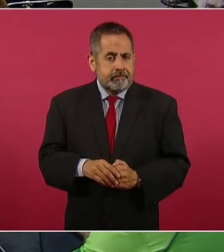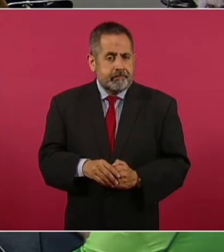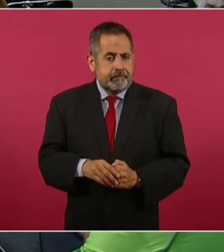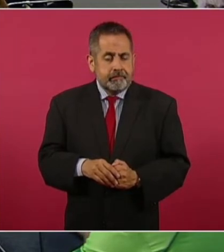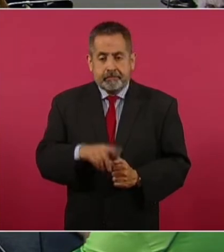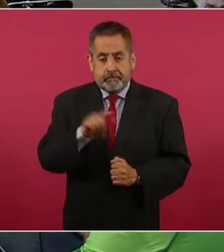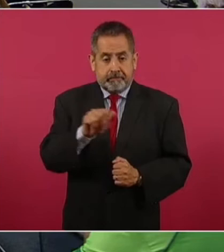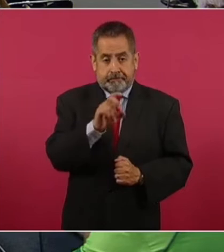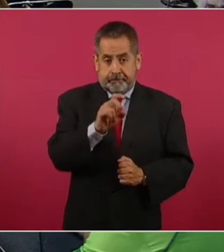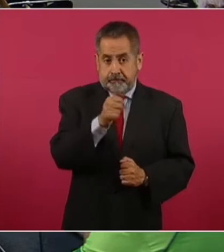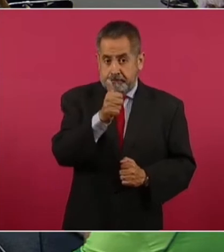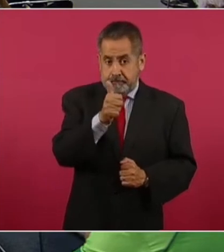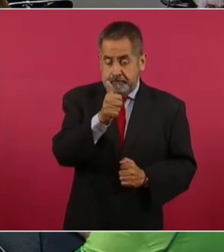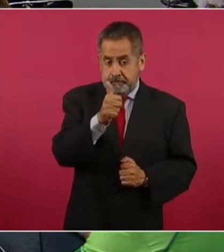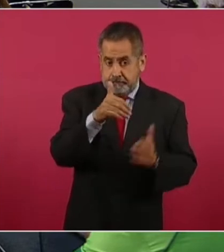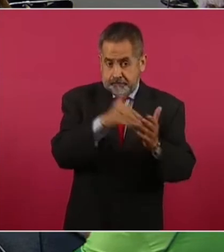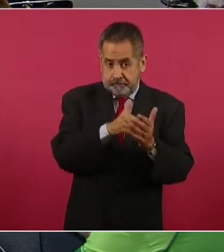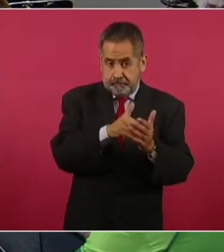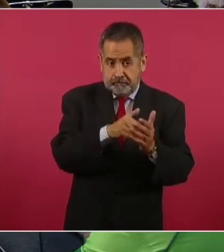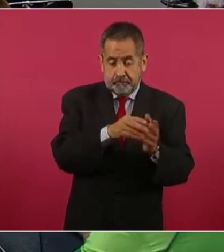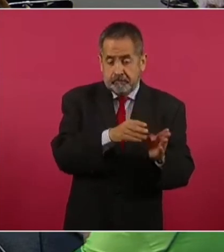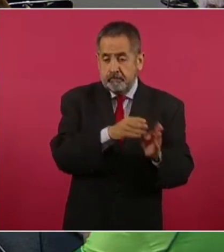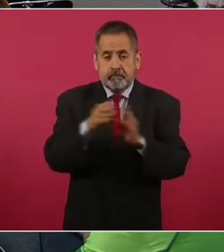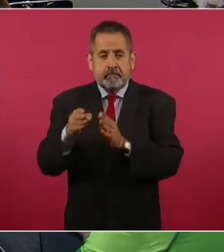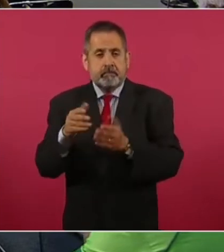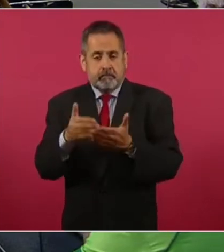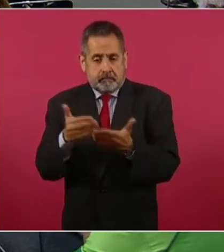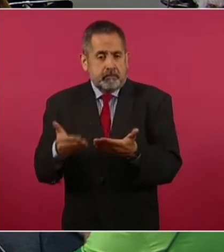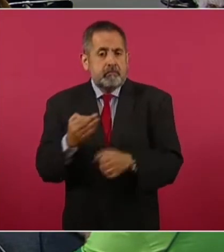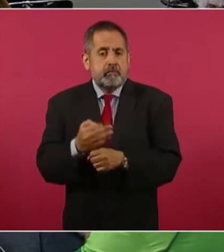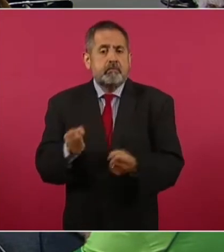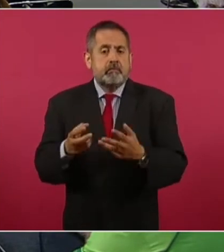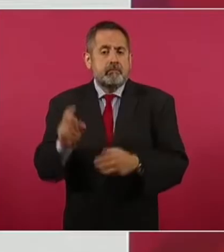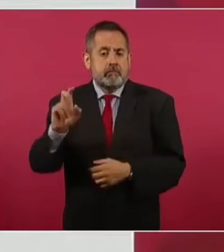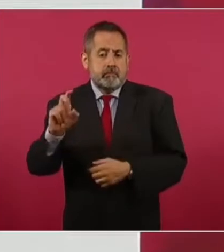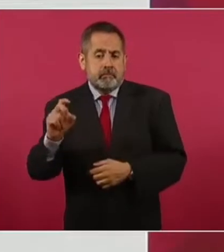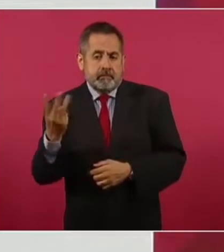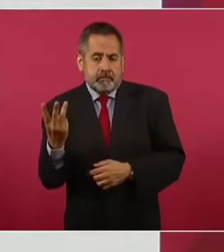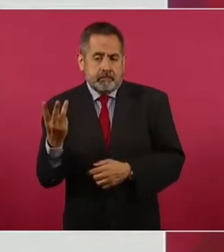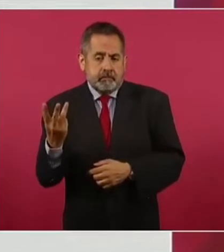Y de 36 lo tenemos en 33